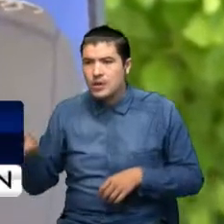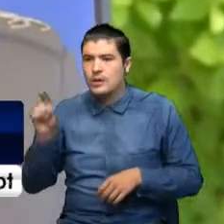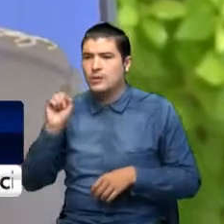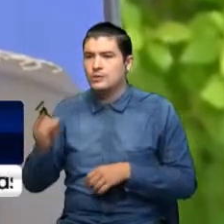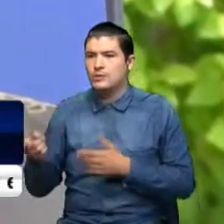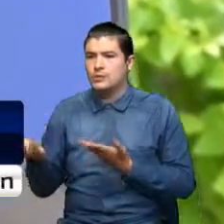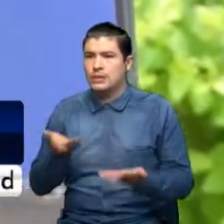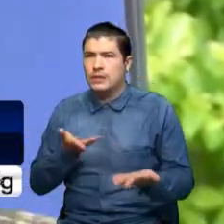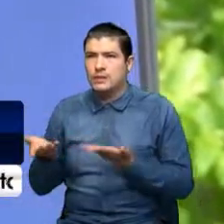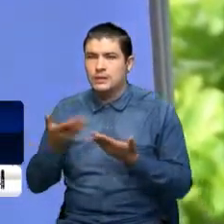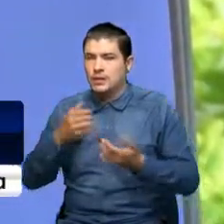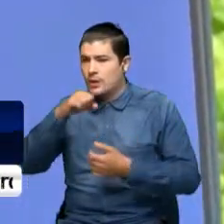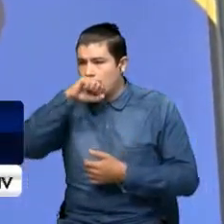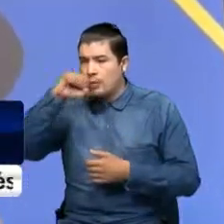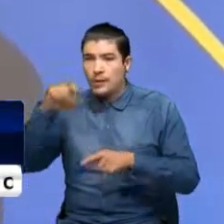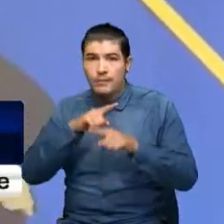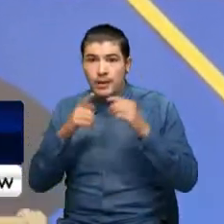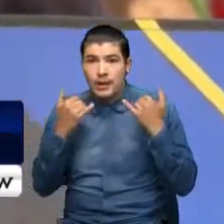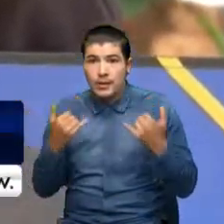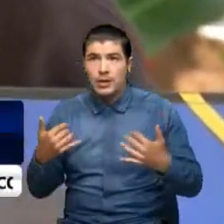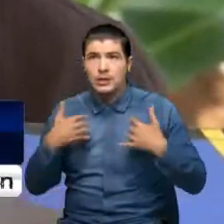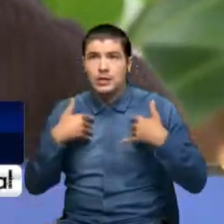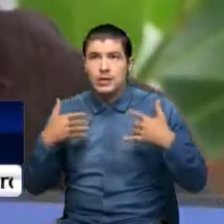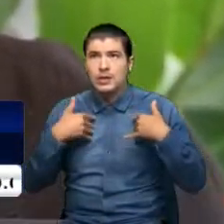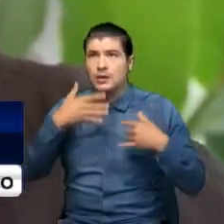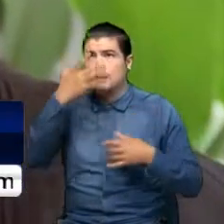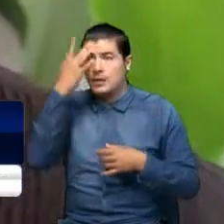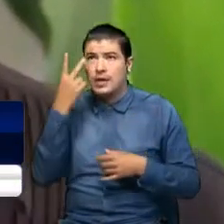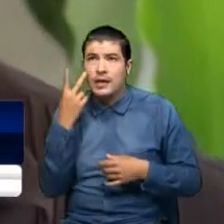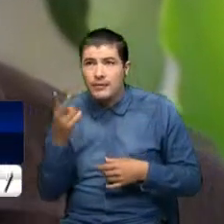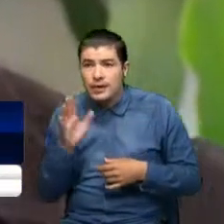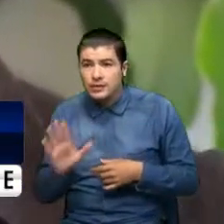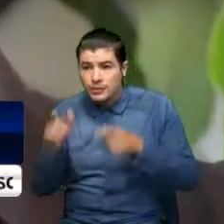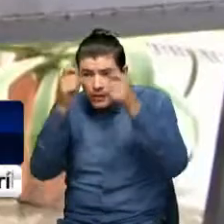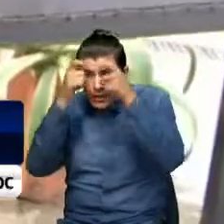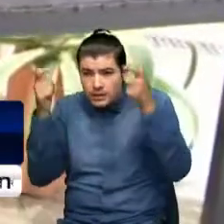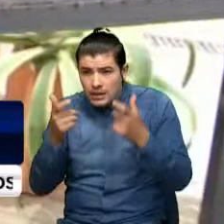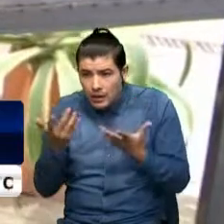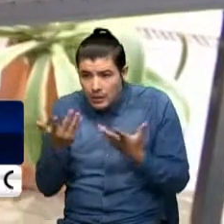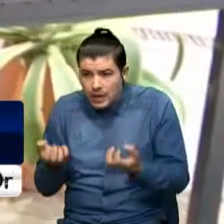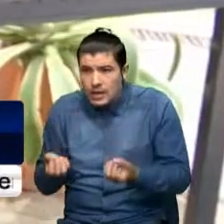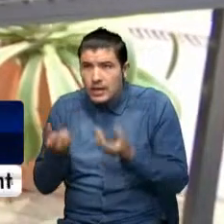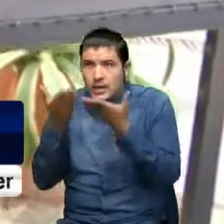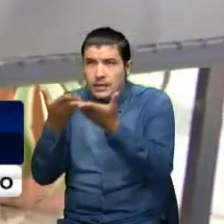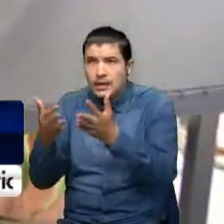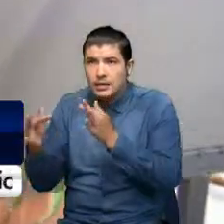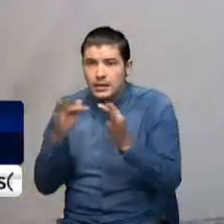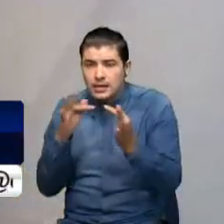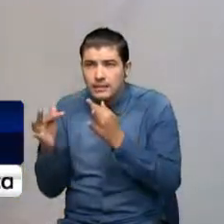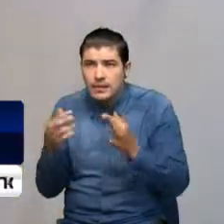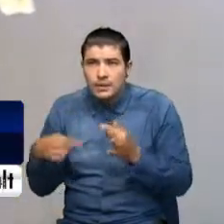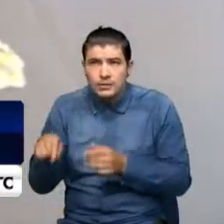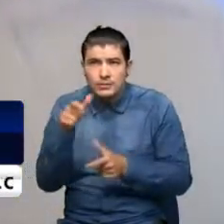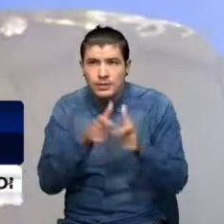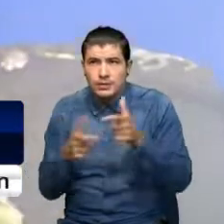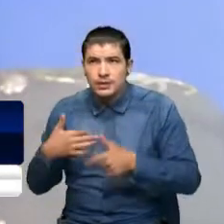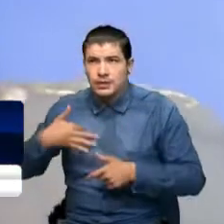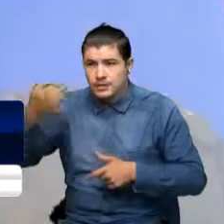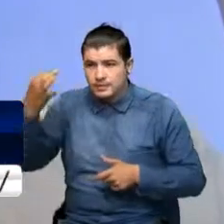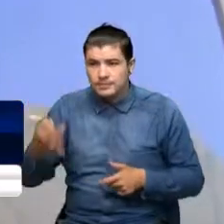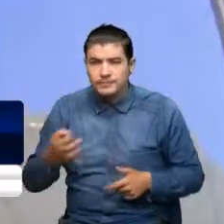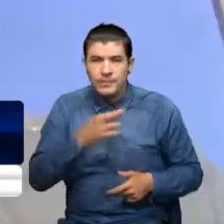la patria el sufrimiento es aún mayor pues no ven que el estado les quiera dar el tratamiento que ellos se merecen